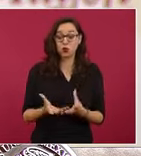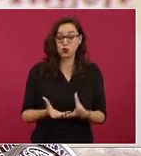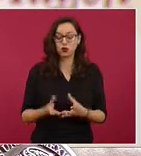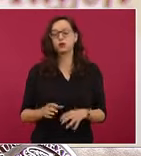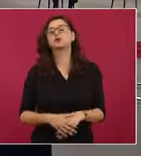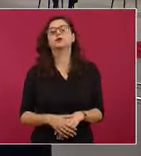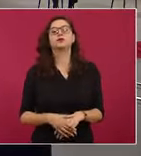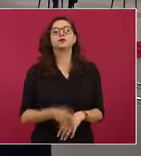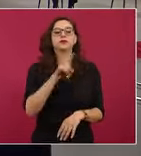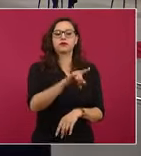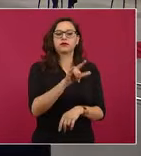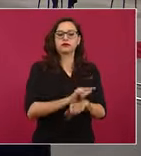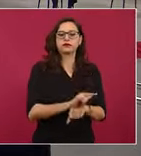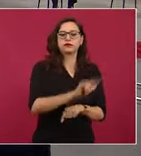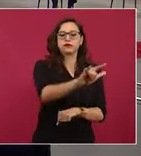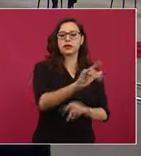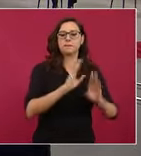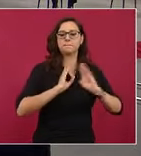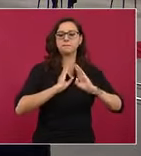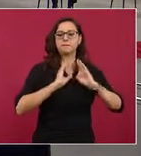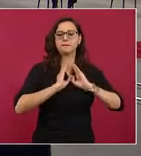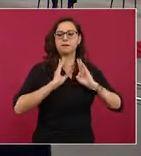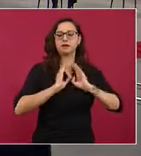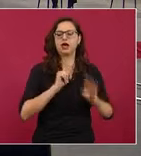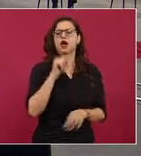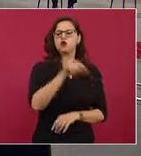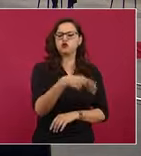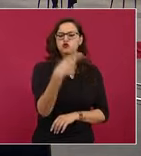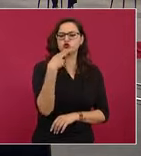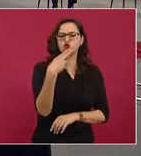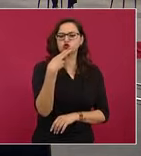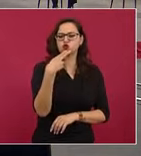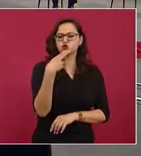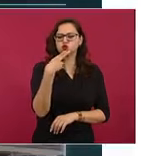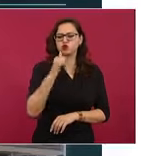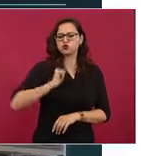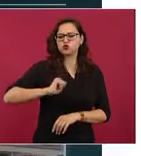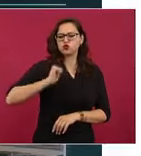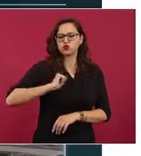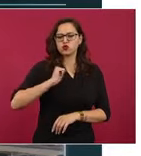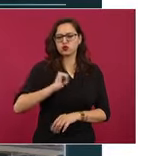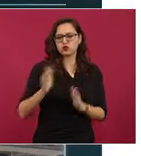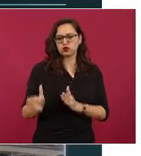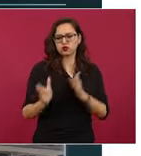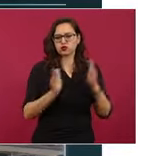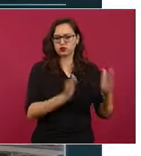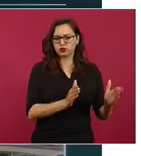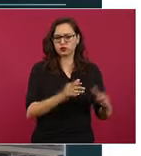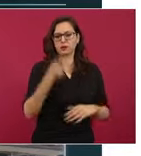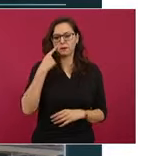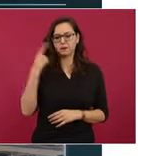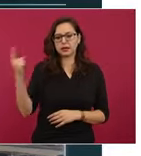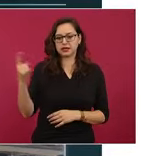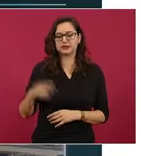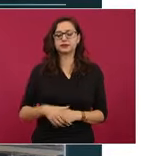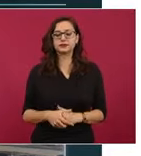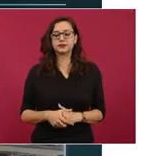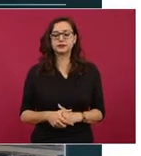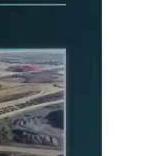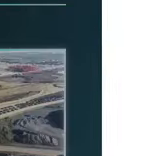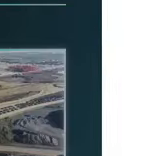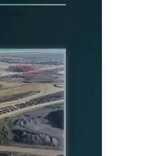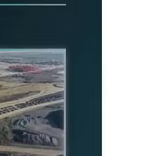se reusará como una plataforma aislada. Esto para los que dicen que solo se modernizó